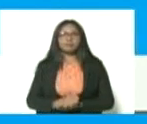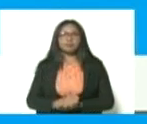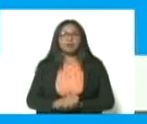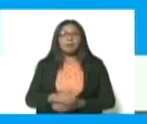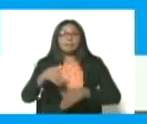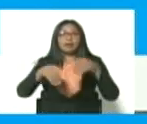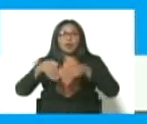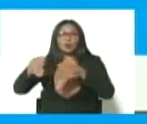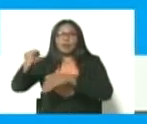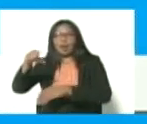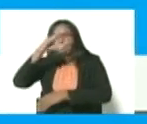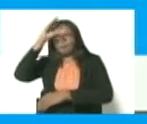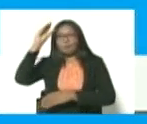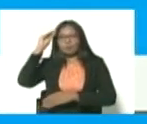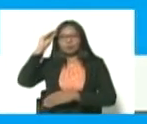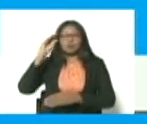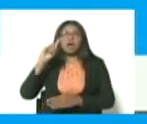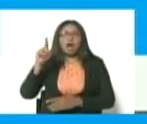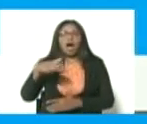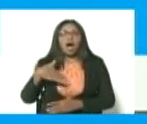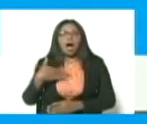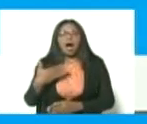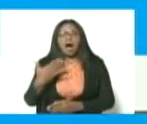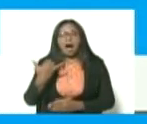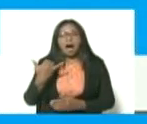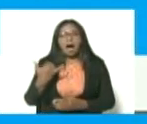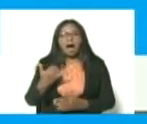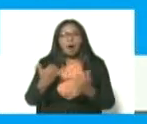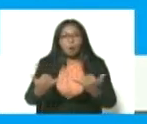Trump. Ahora él trata de lavarse la cara